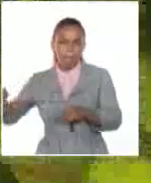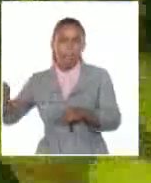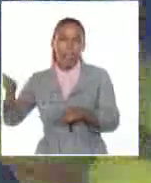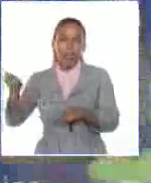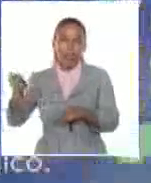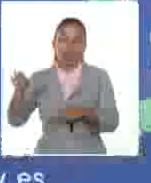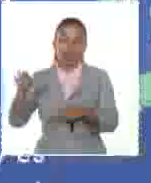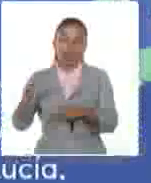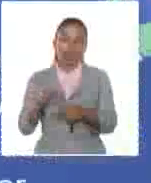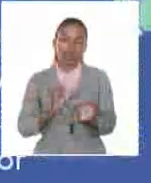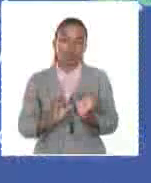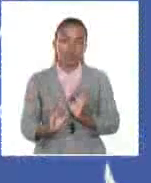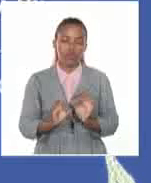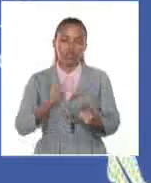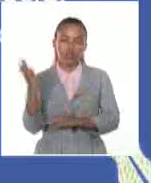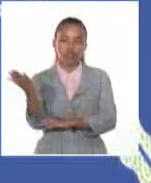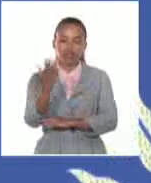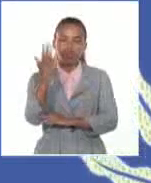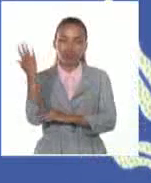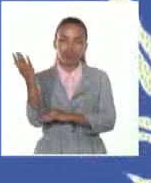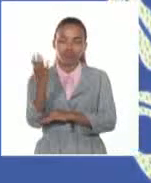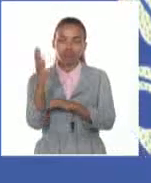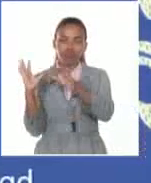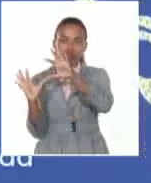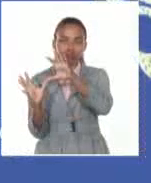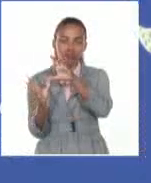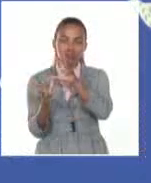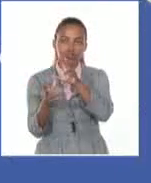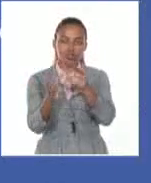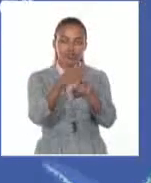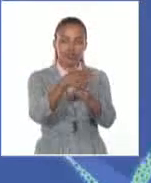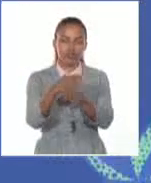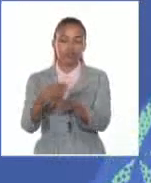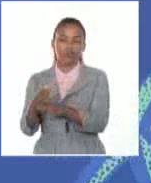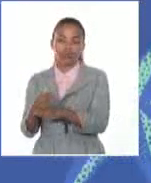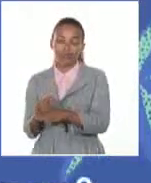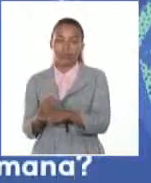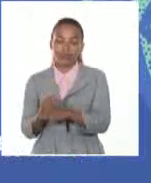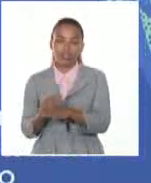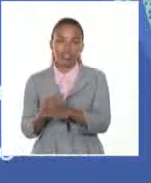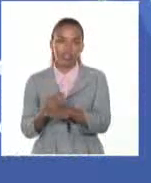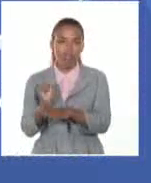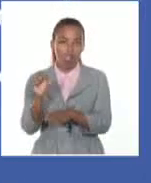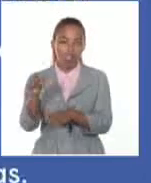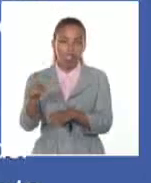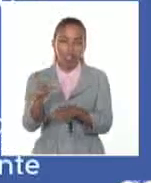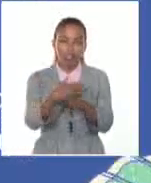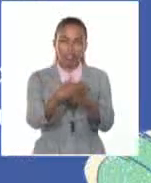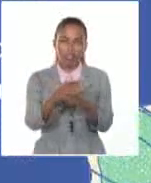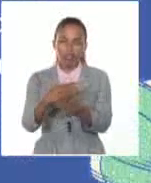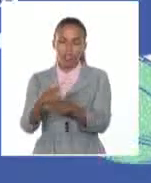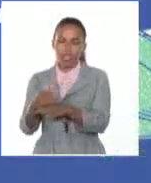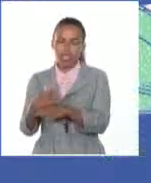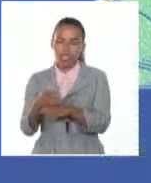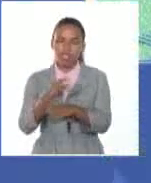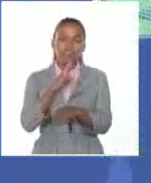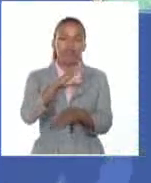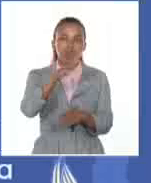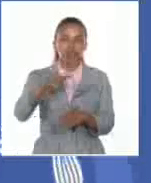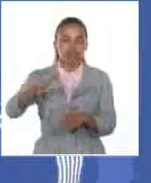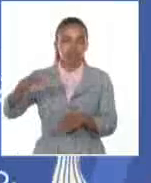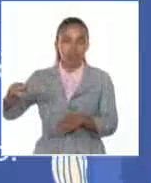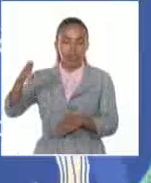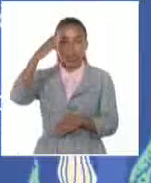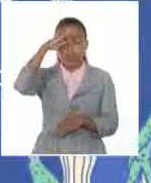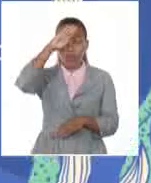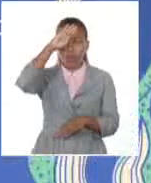y el protocolo de Nagoya. Está presente en todos los ecosistemas marinos de Cuba de manera abundante, bien